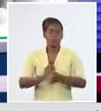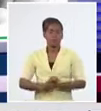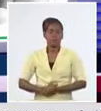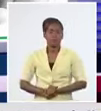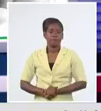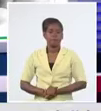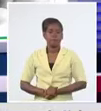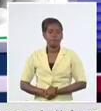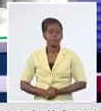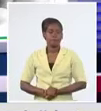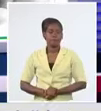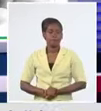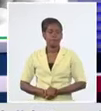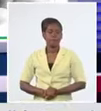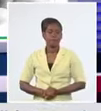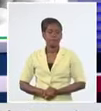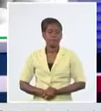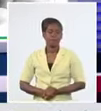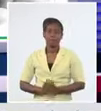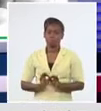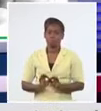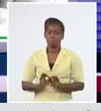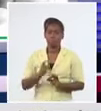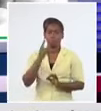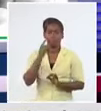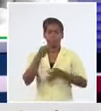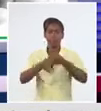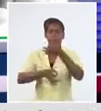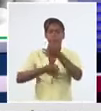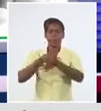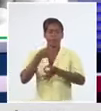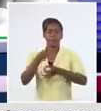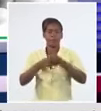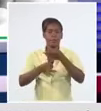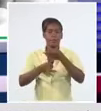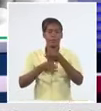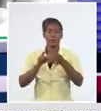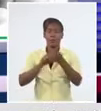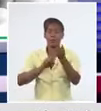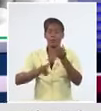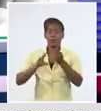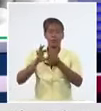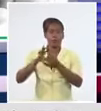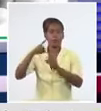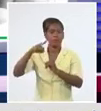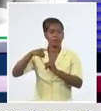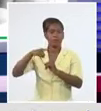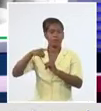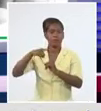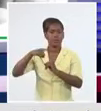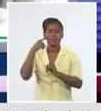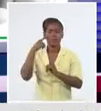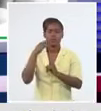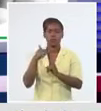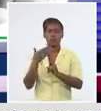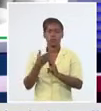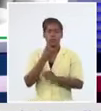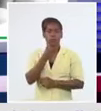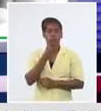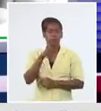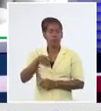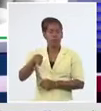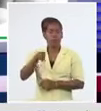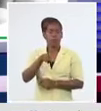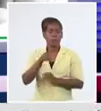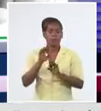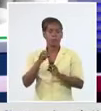propósito del tema que hemos visto, que hemos ampliado en Guantánamo, en los adolescentes, hoy con